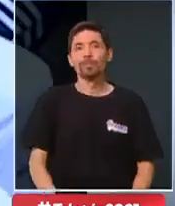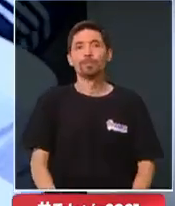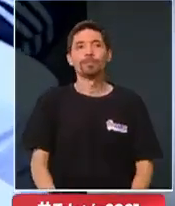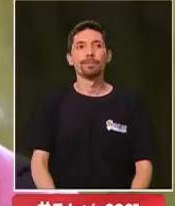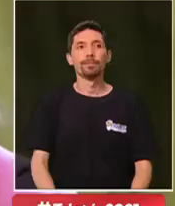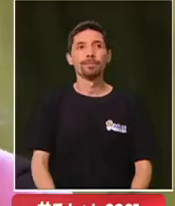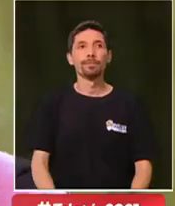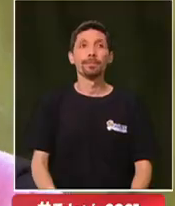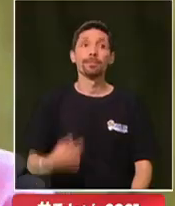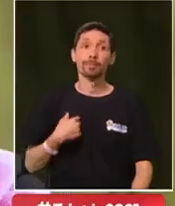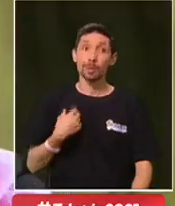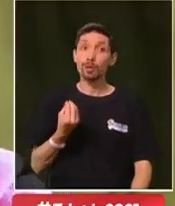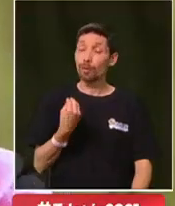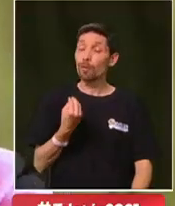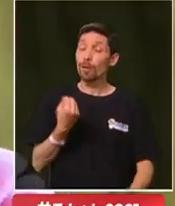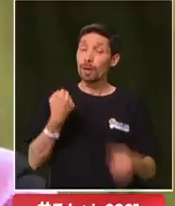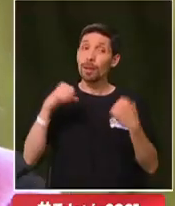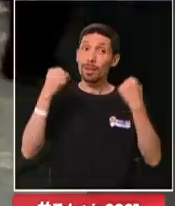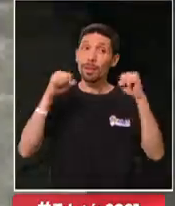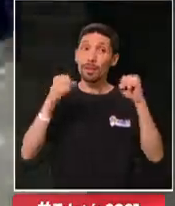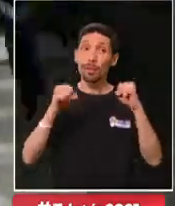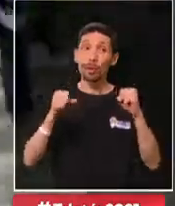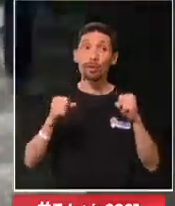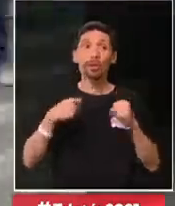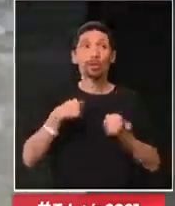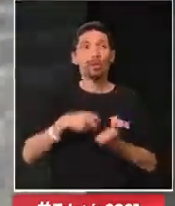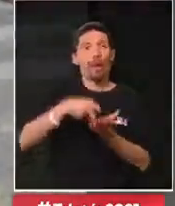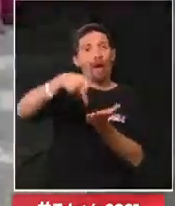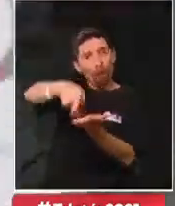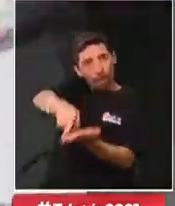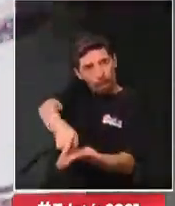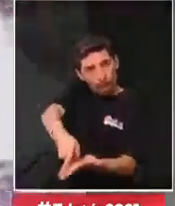Sí, soy buena para el deporte, me abro de pierna.